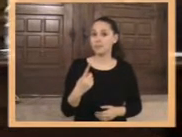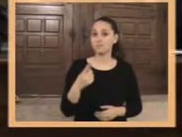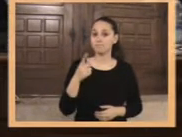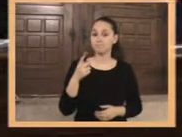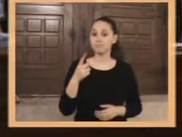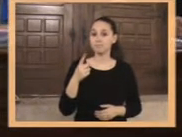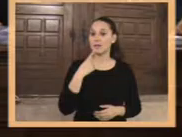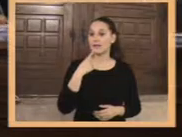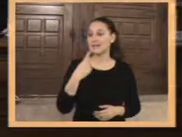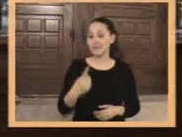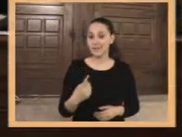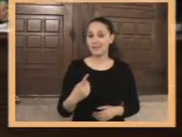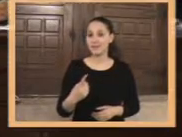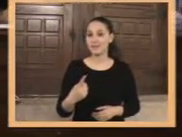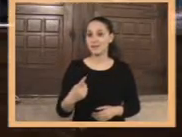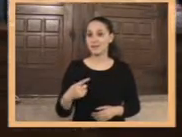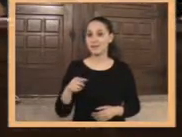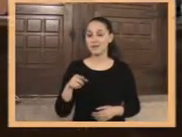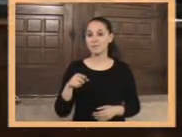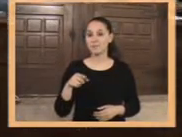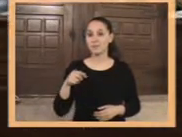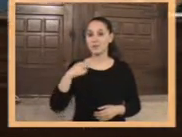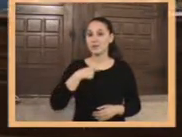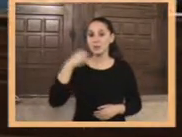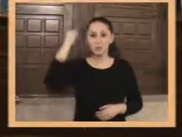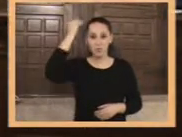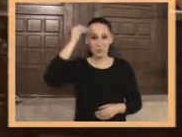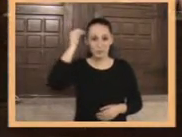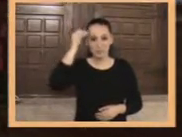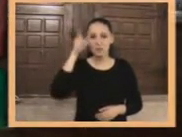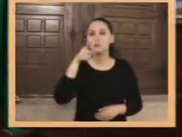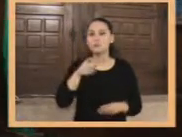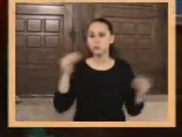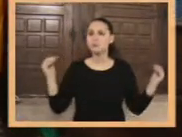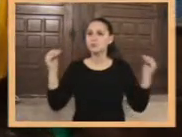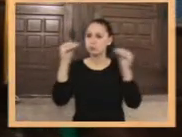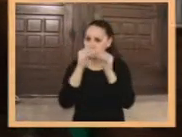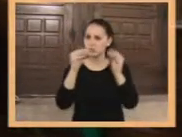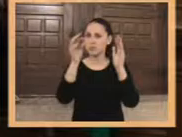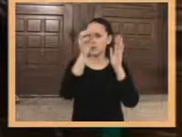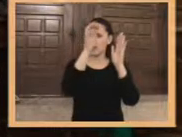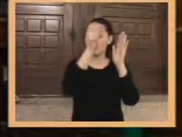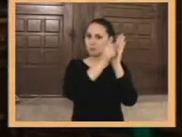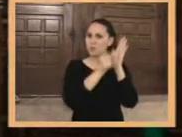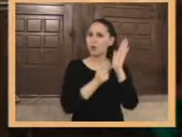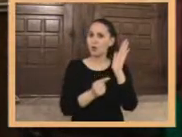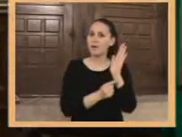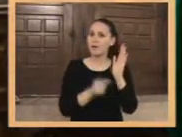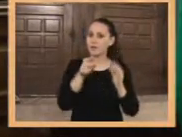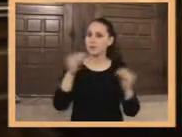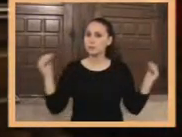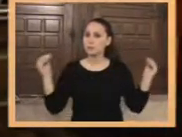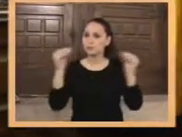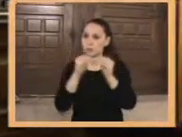Señor Izquierdo, que creo que usted está de acuerdo con esta ordenanza y sabe que nada tiene que ver